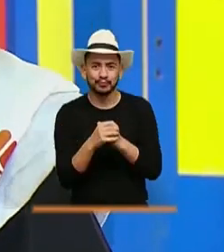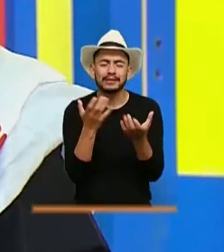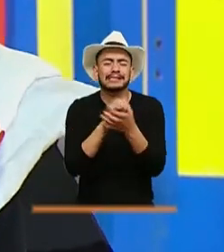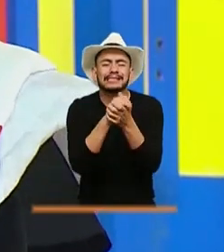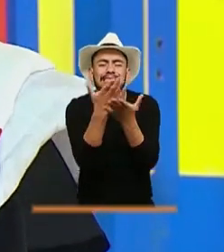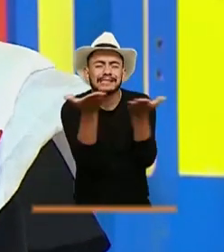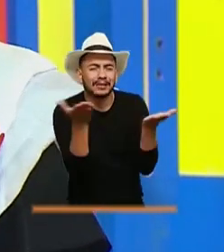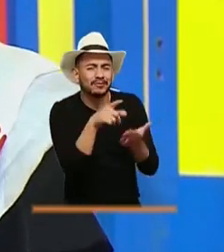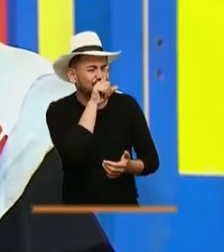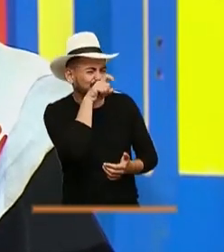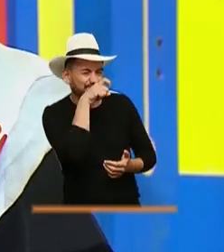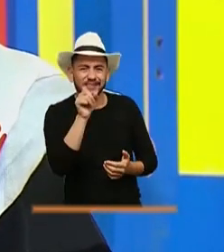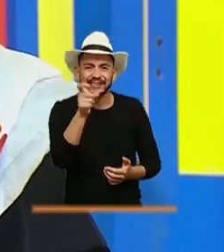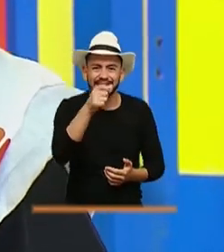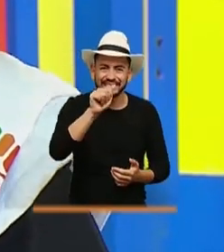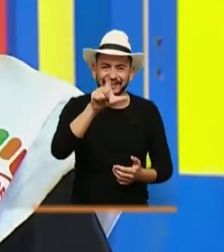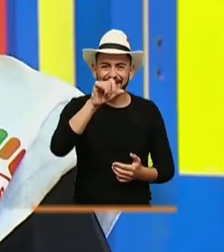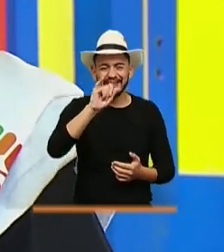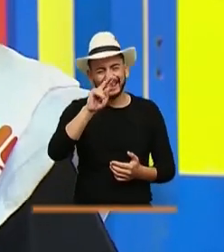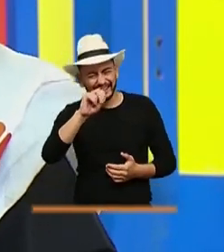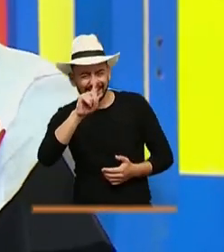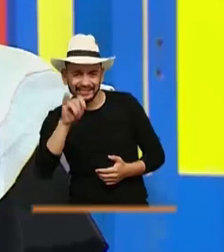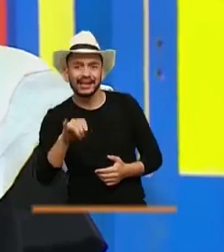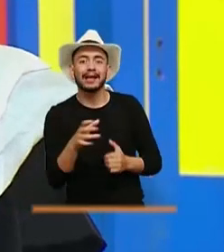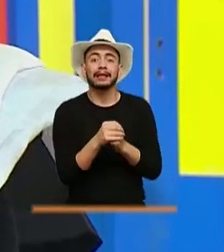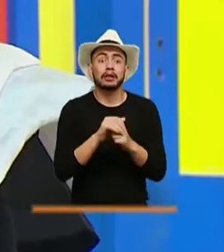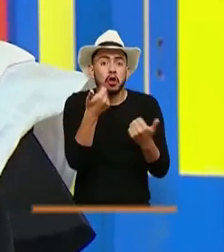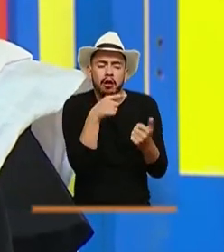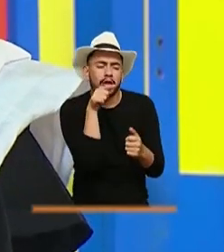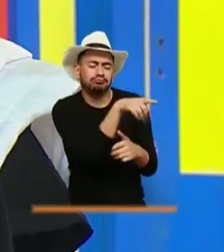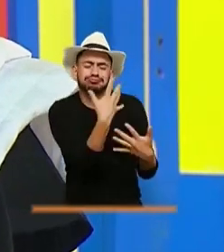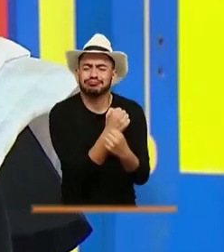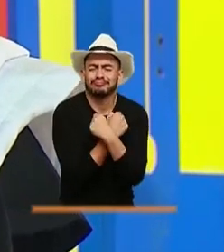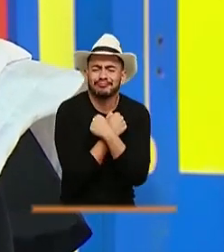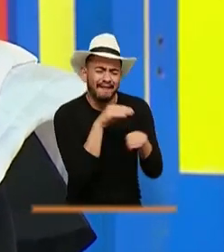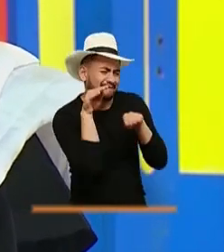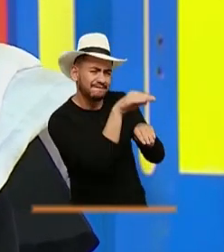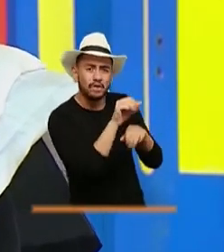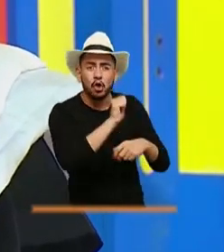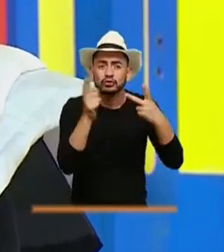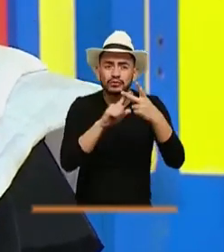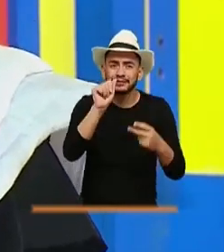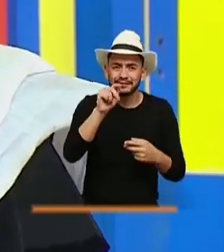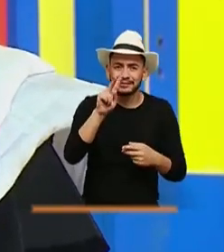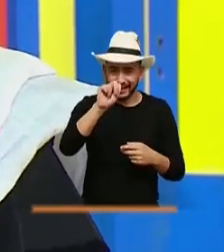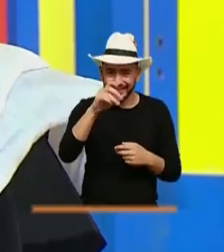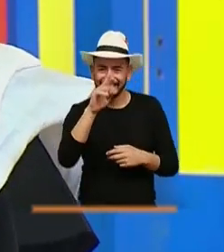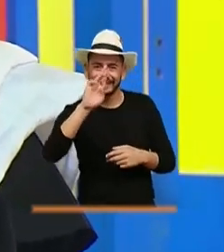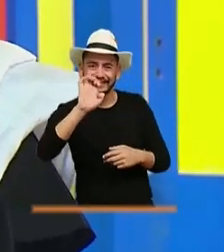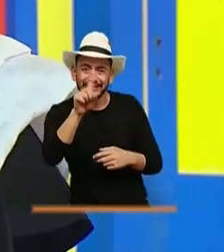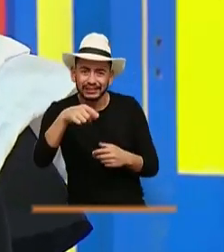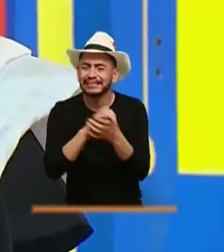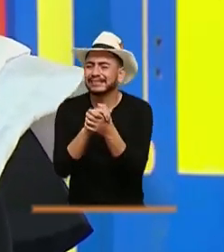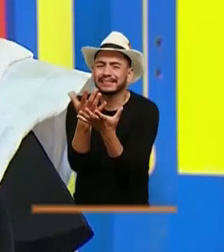además también es su preferido para ser el rey esta noche. Saludamos a J. Andrés RD24, que nos